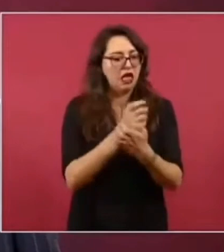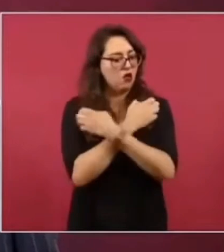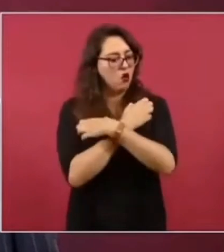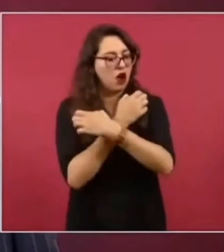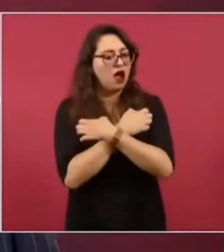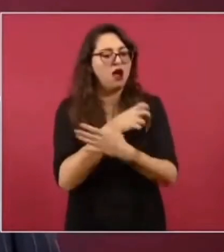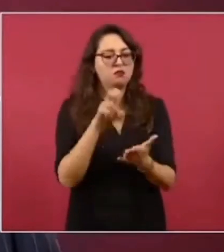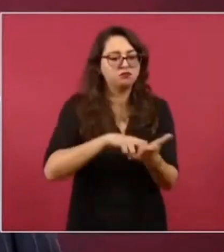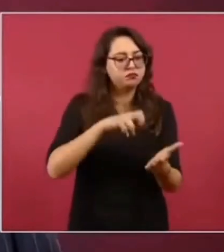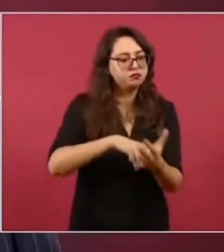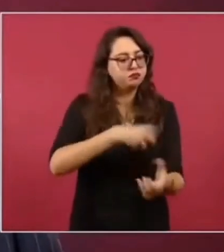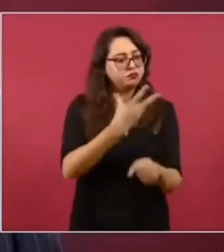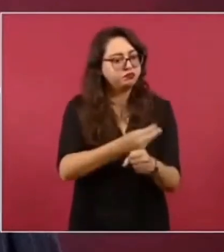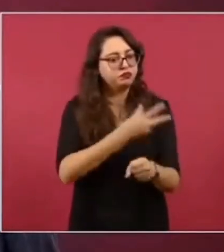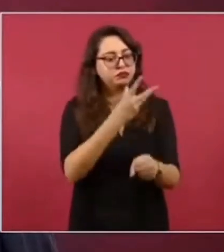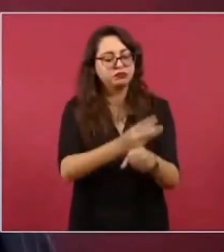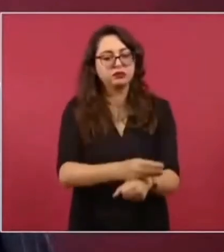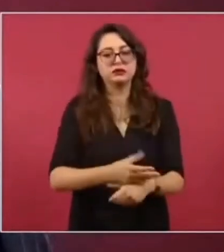y